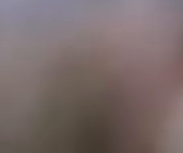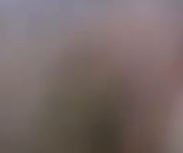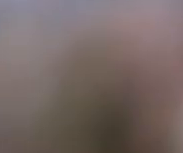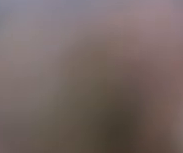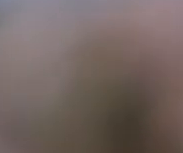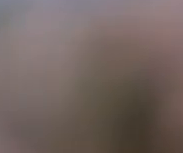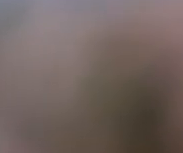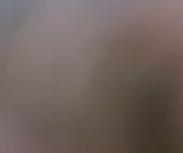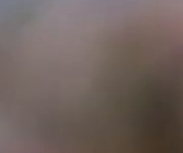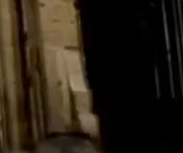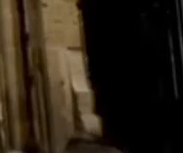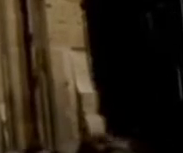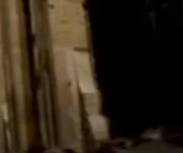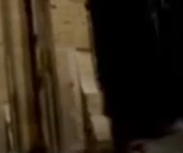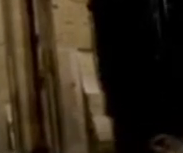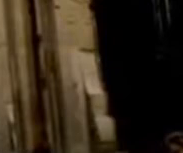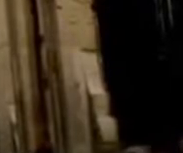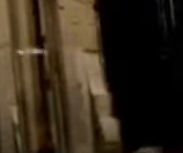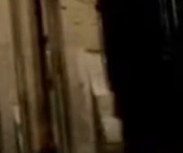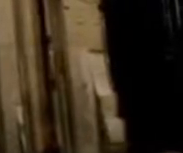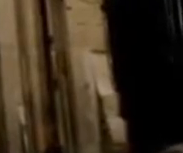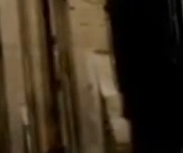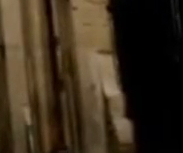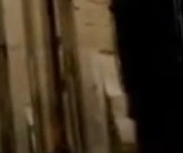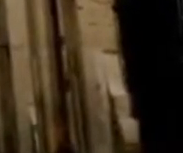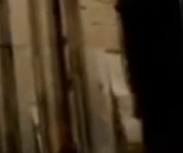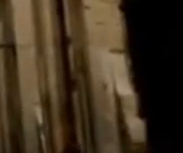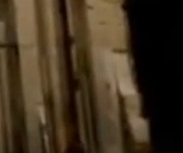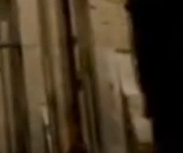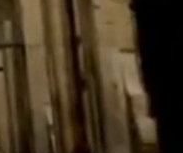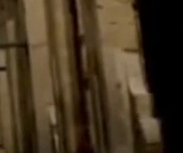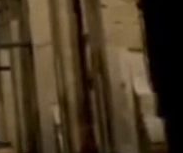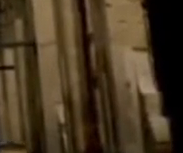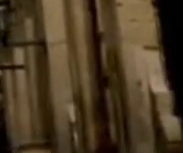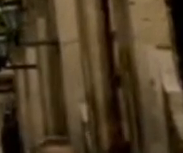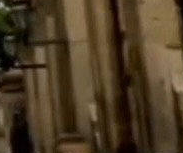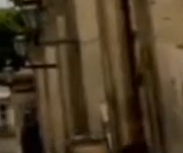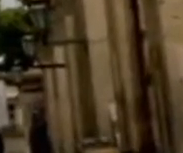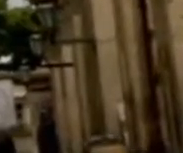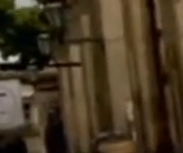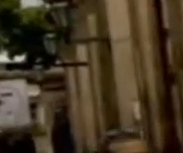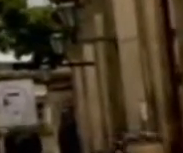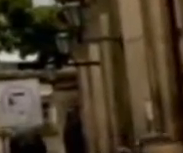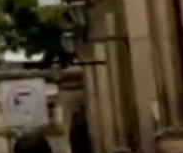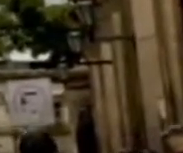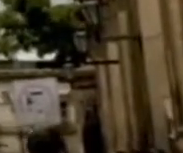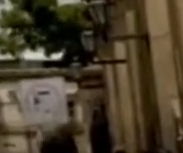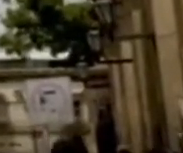estamos listos. Somos PT. El PT está de tu lado.